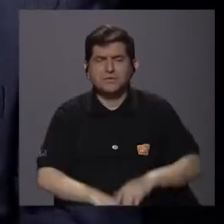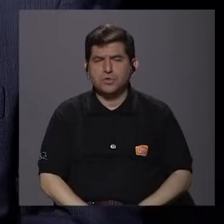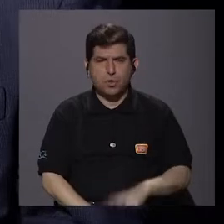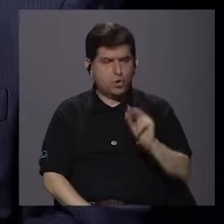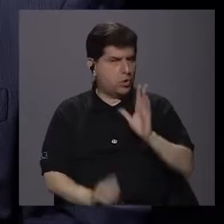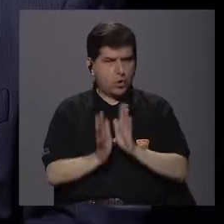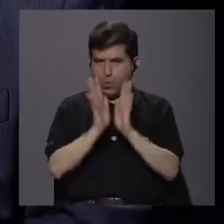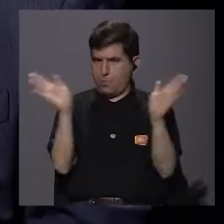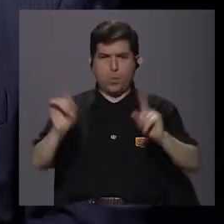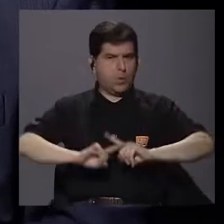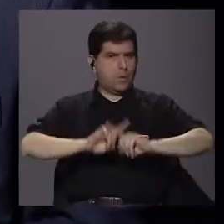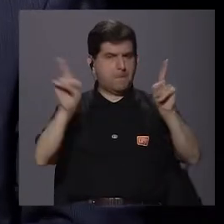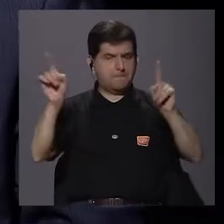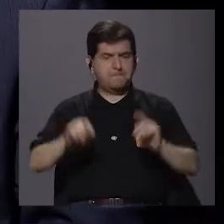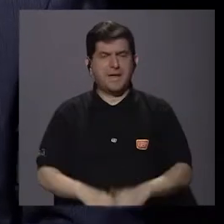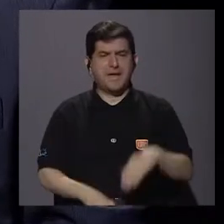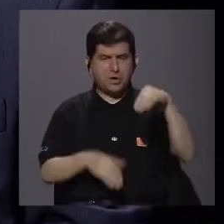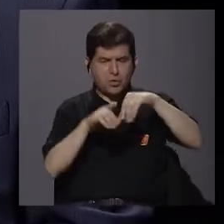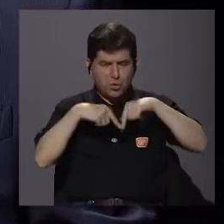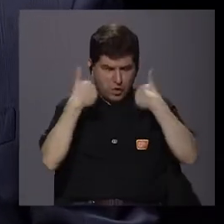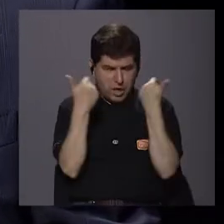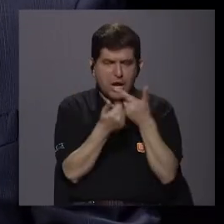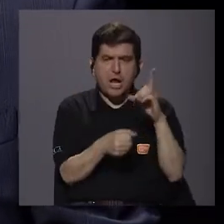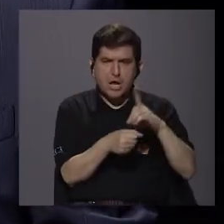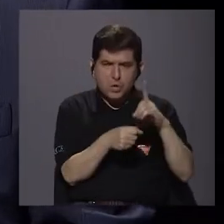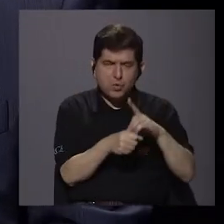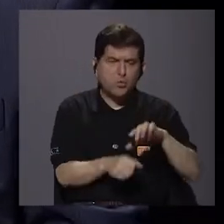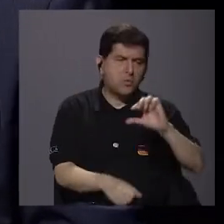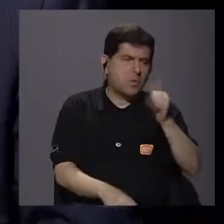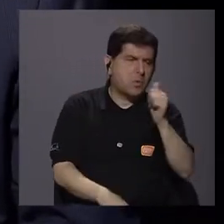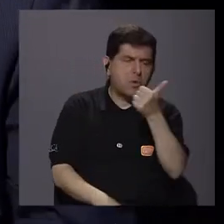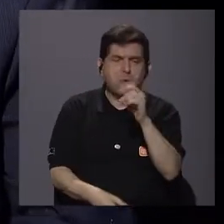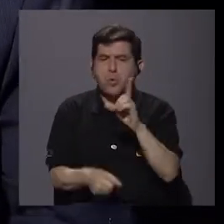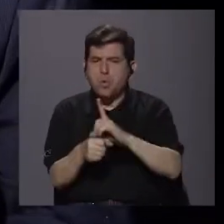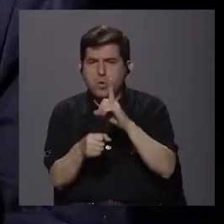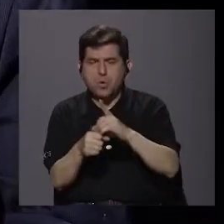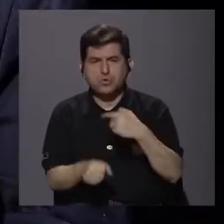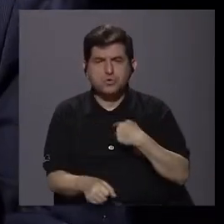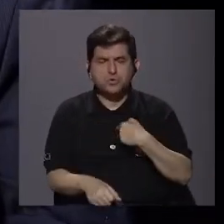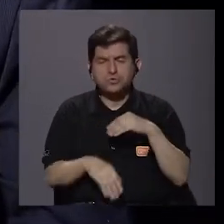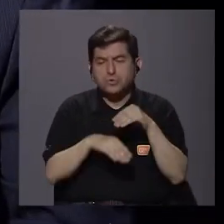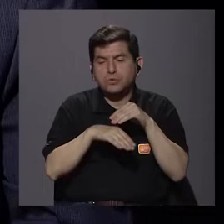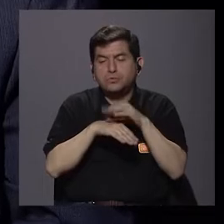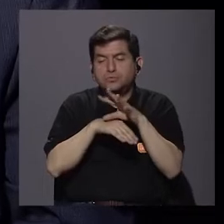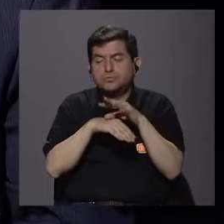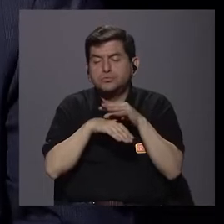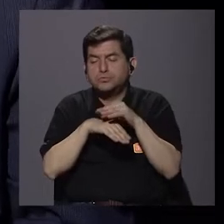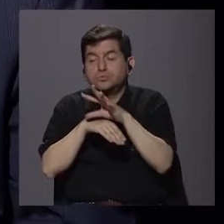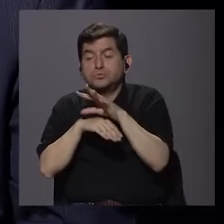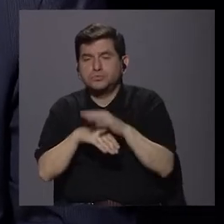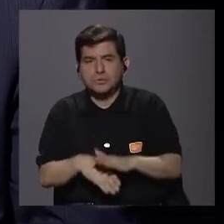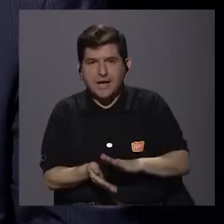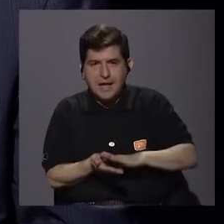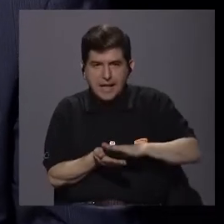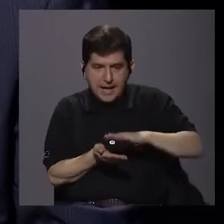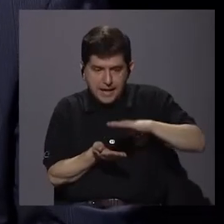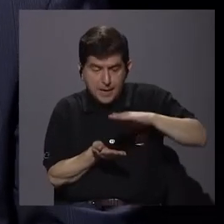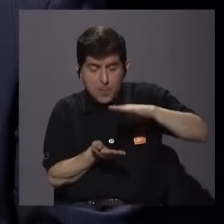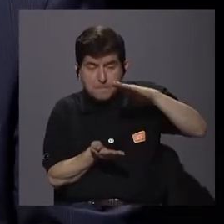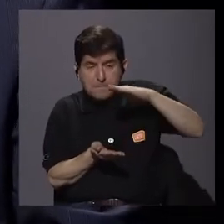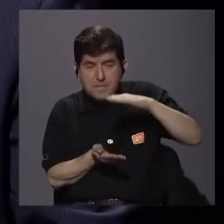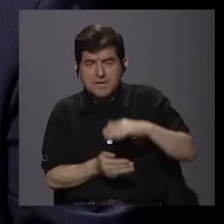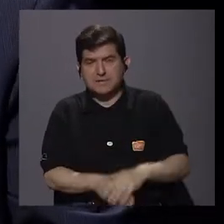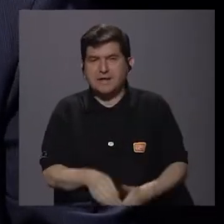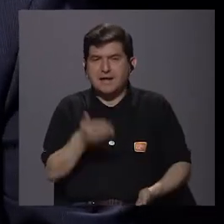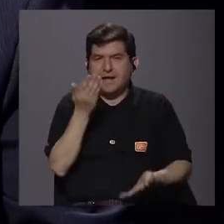no públicamente pero digamos en la fracción y con otros diputados estuve induciéndolos a que aumentáramos